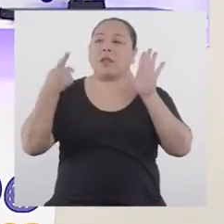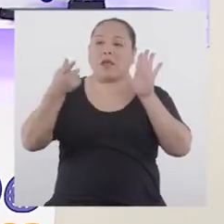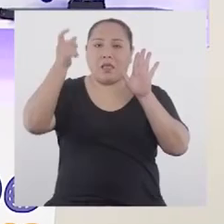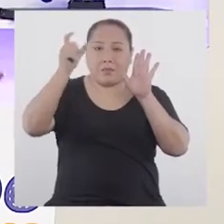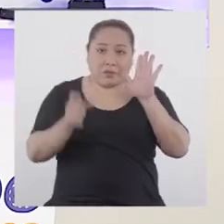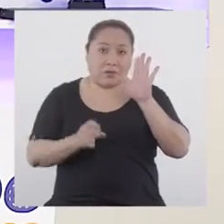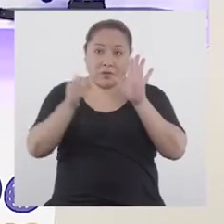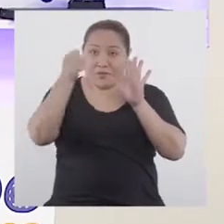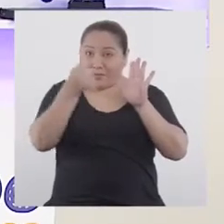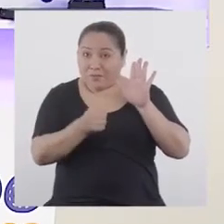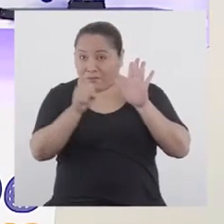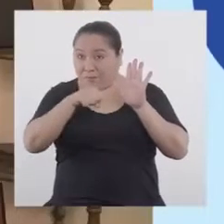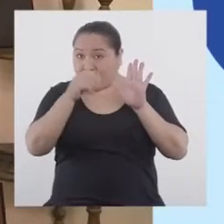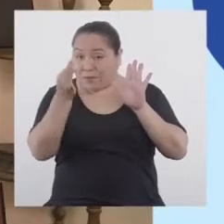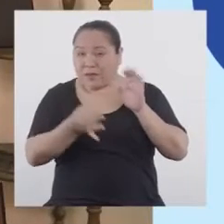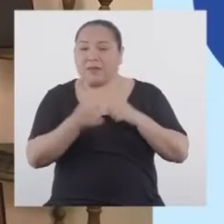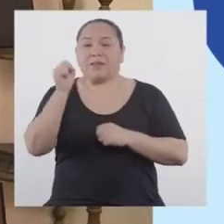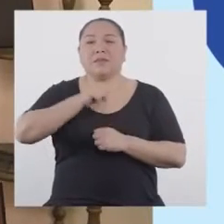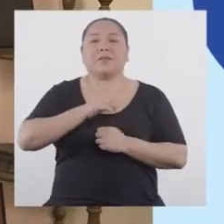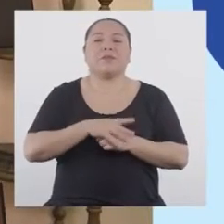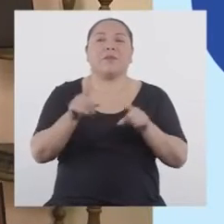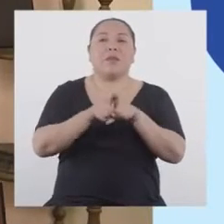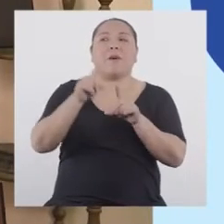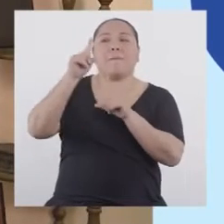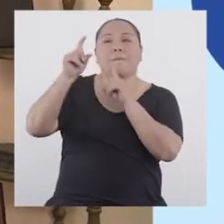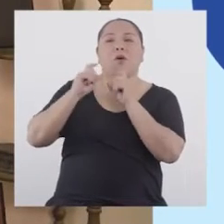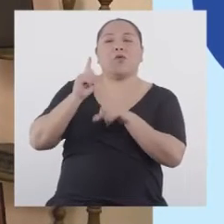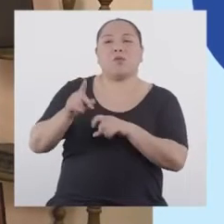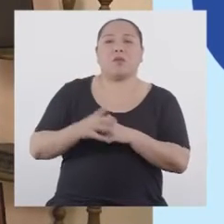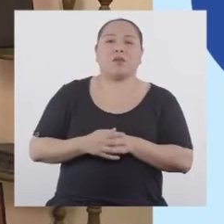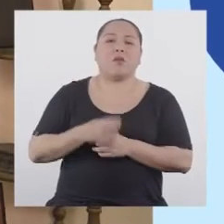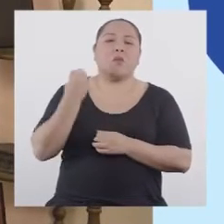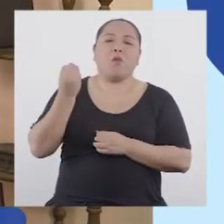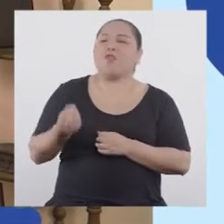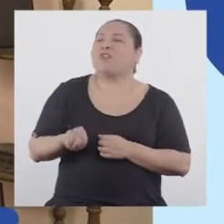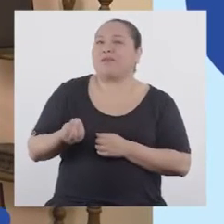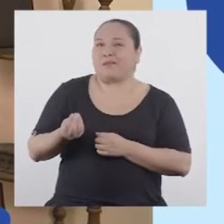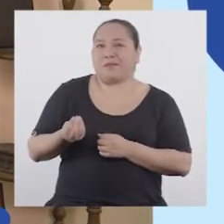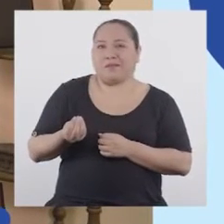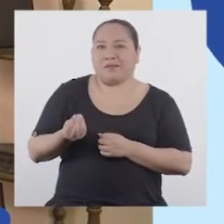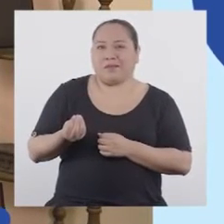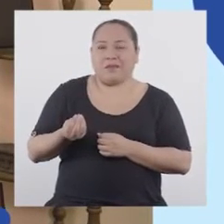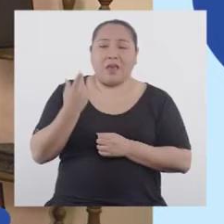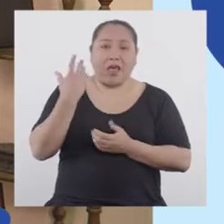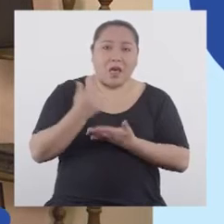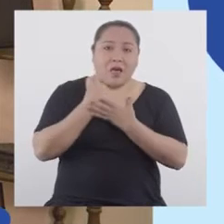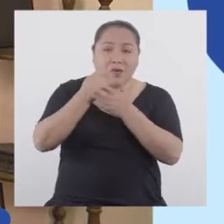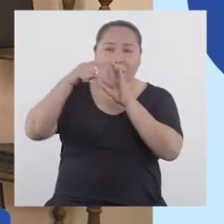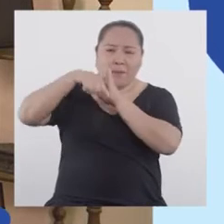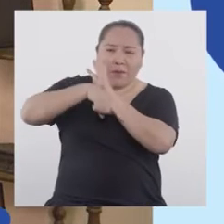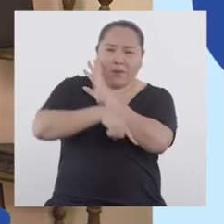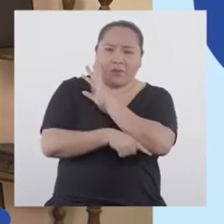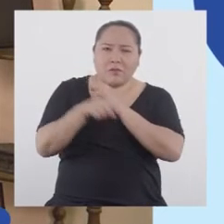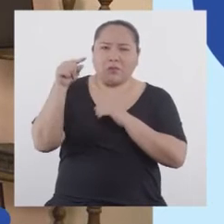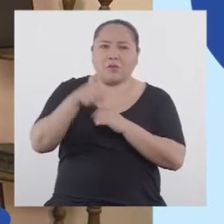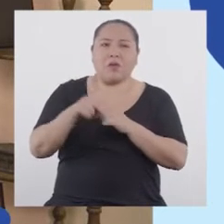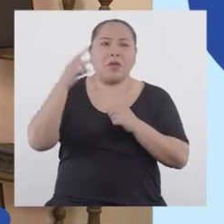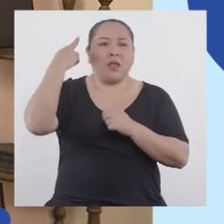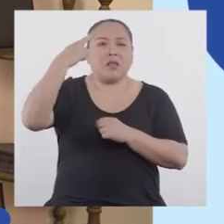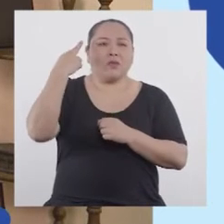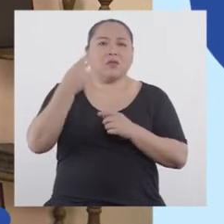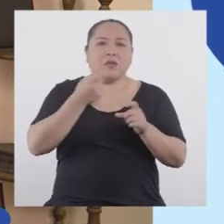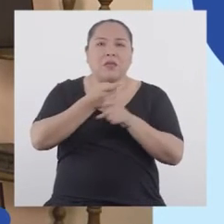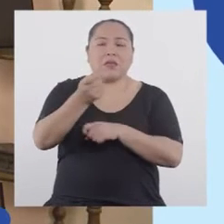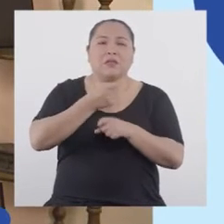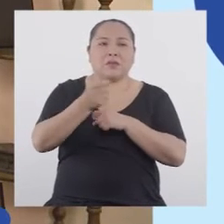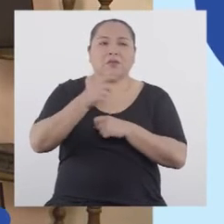otra persona, ¿no es así? Sí, y preguntar, ¿por qué? Ayuda a profundizar en las causas